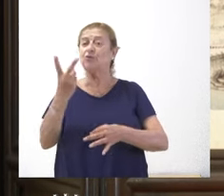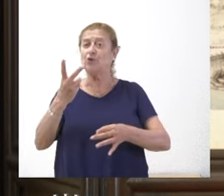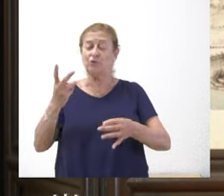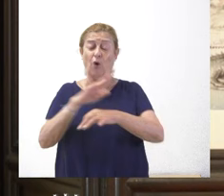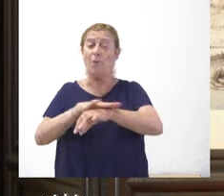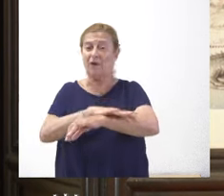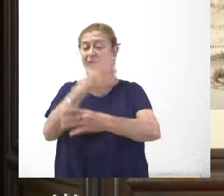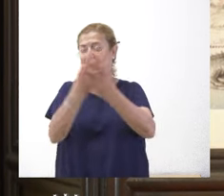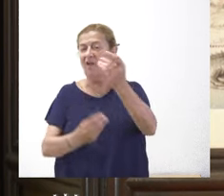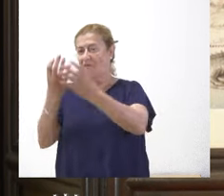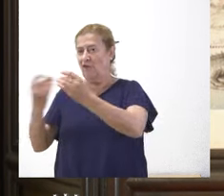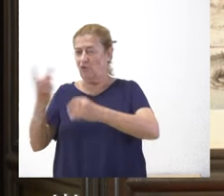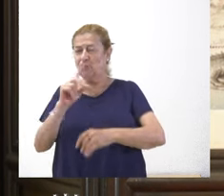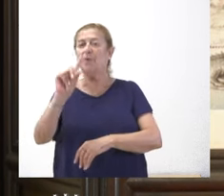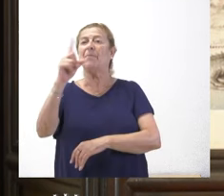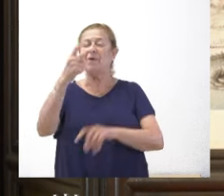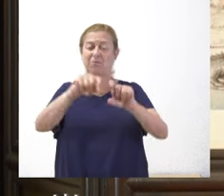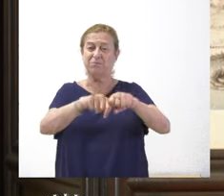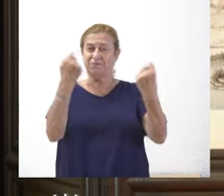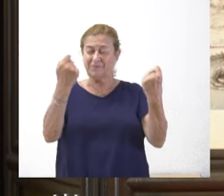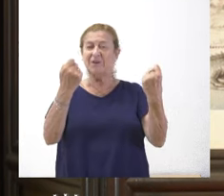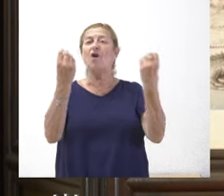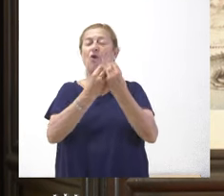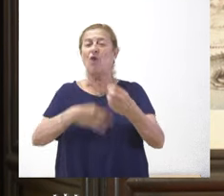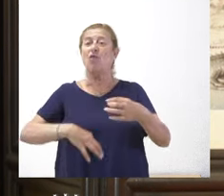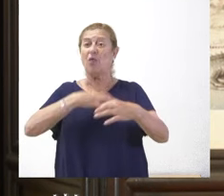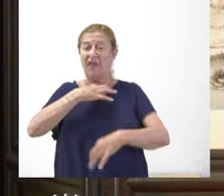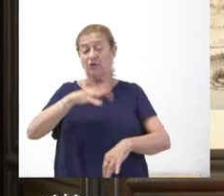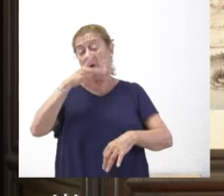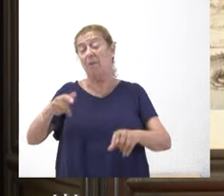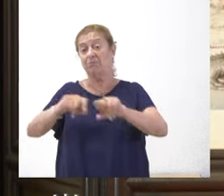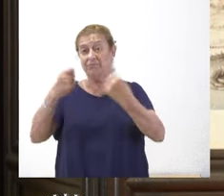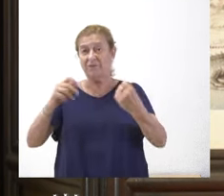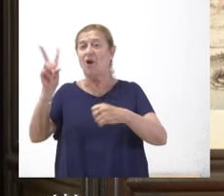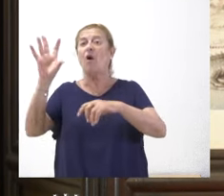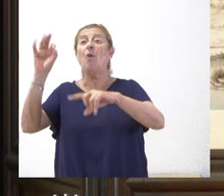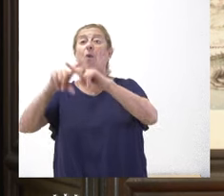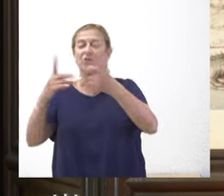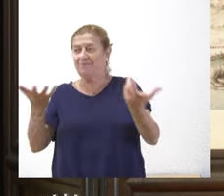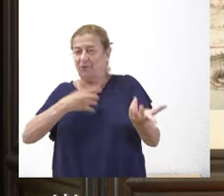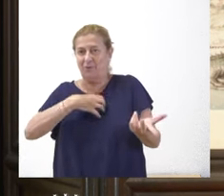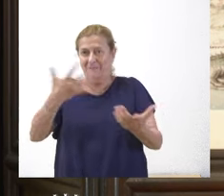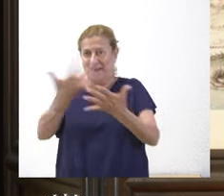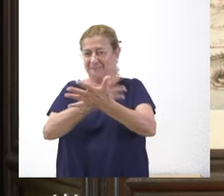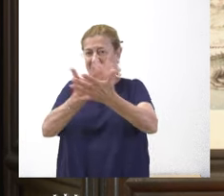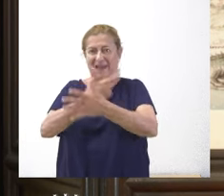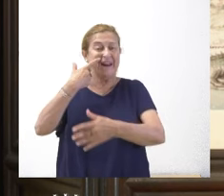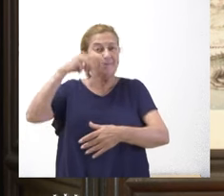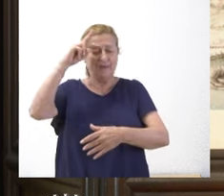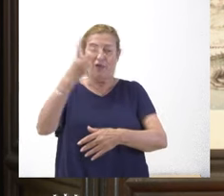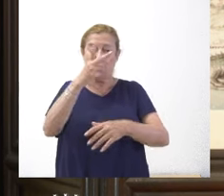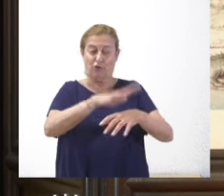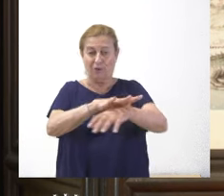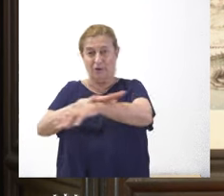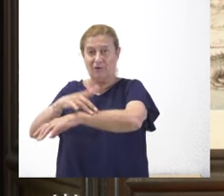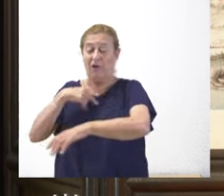fallidos primero por la ruptura del pacto con ciudadanos y ahora con vox no sé qué experiencia cómo nos puede explicar la experiencia de estos dos gobiernos Y qué